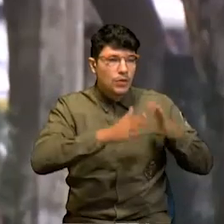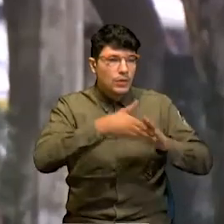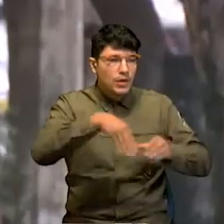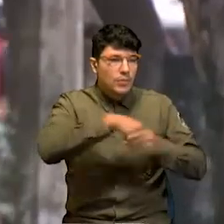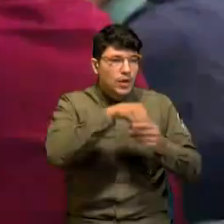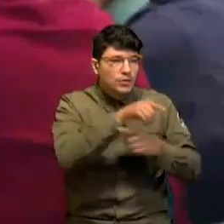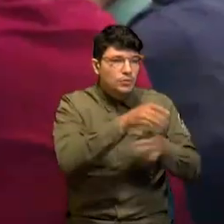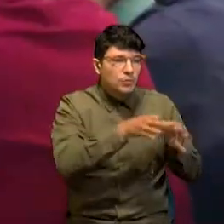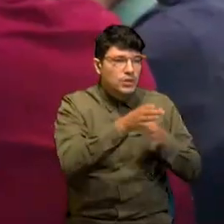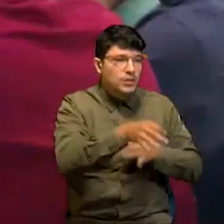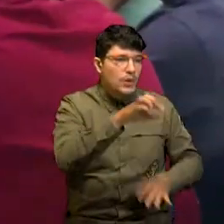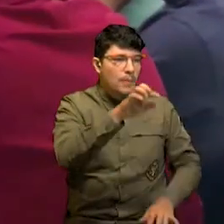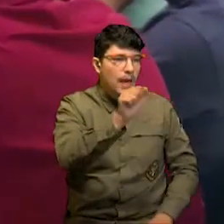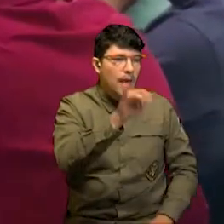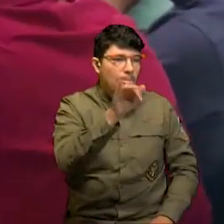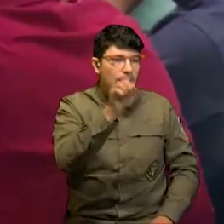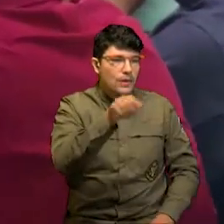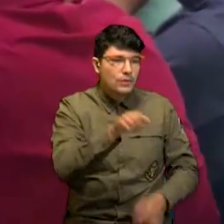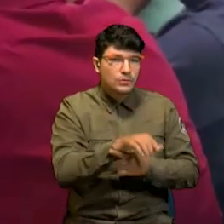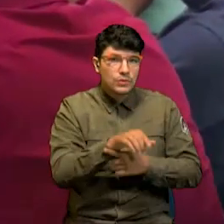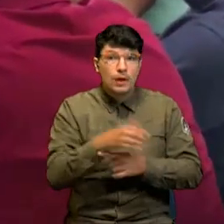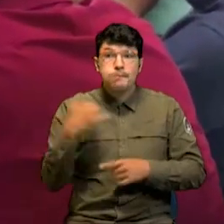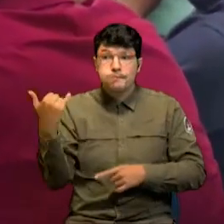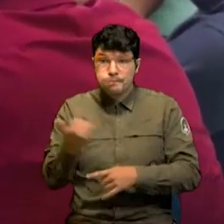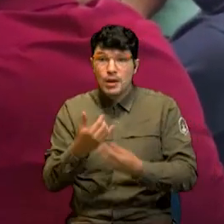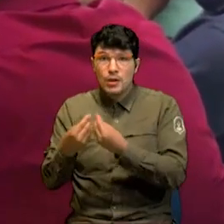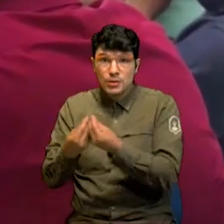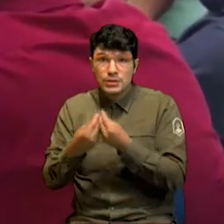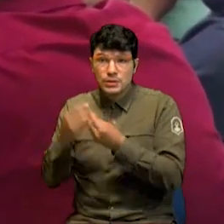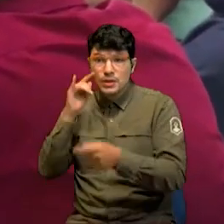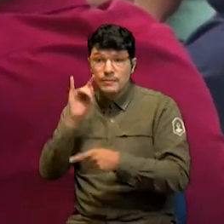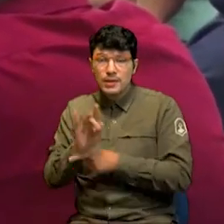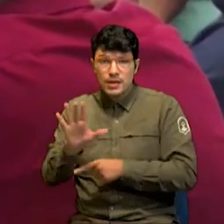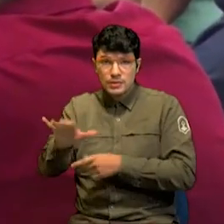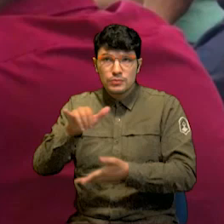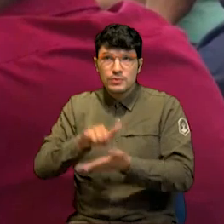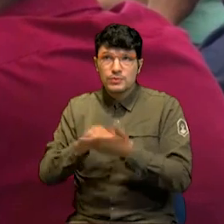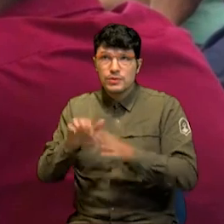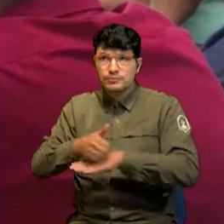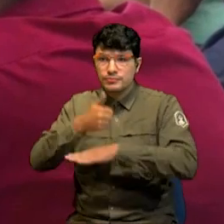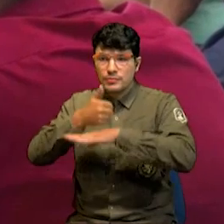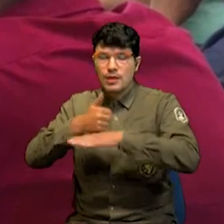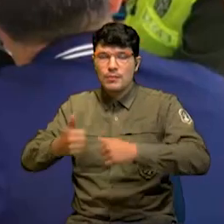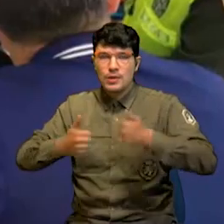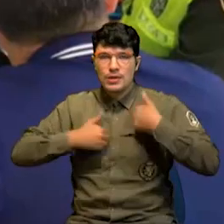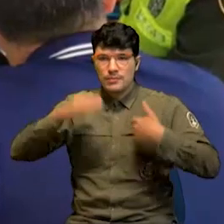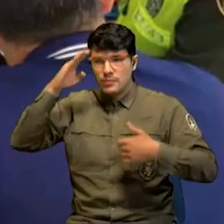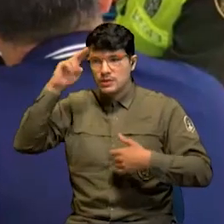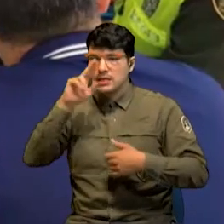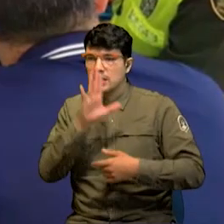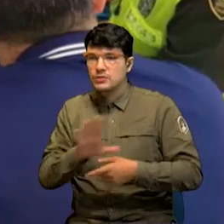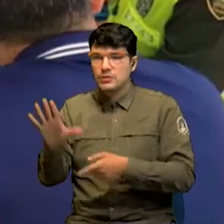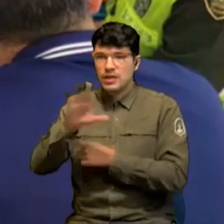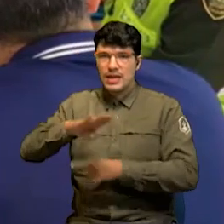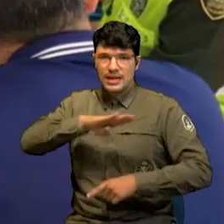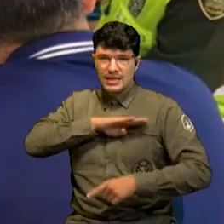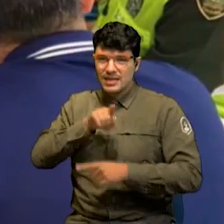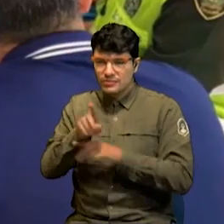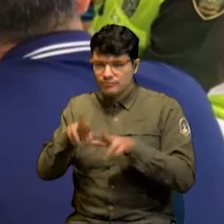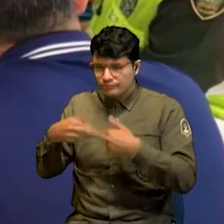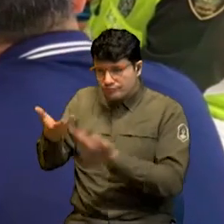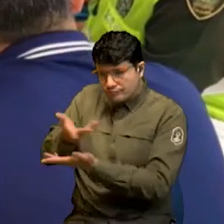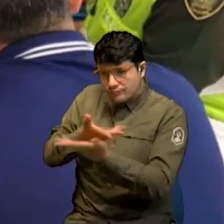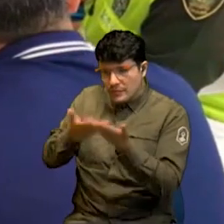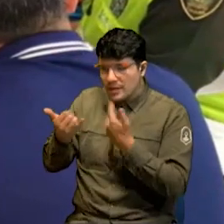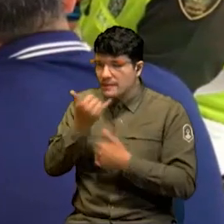Patios. En pleno Consejo de Seguridad a puerta cerrada, las autoridades militares, policiales y administrativas de Los Patios debatieron las estrategias